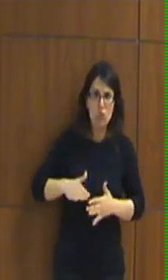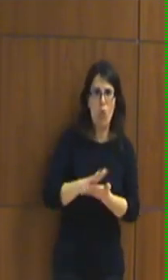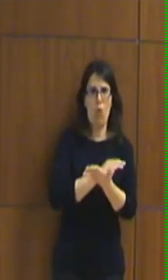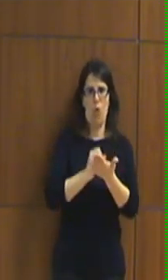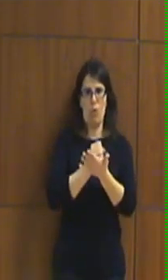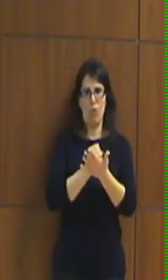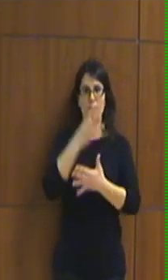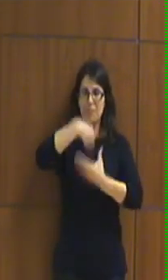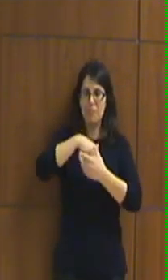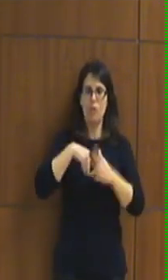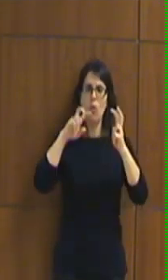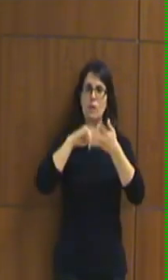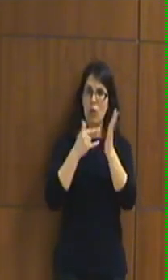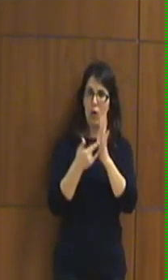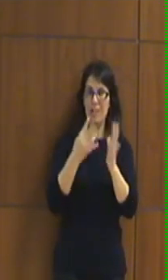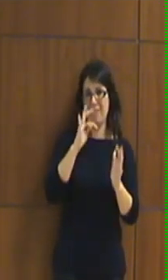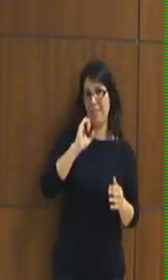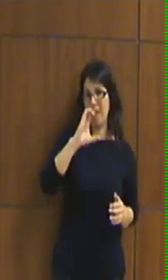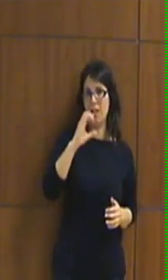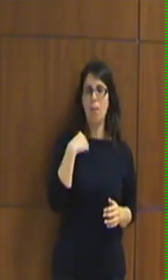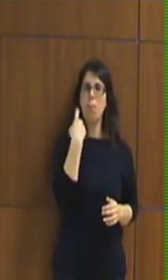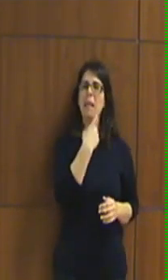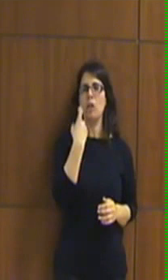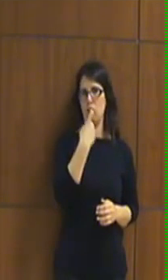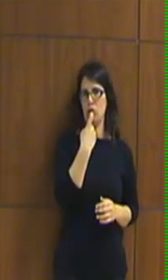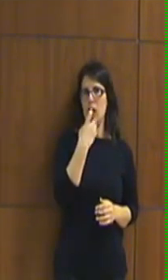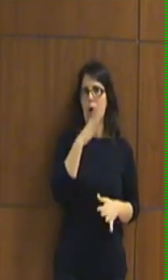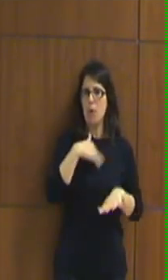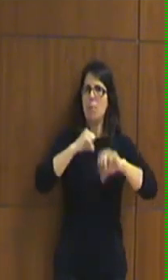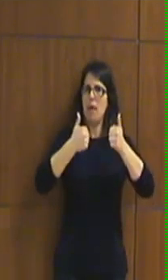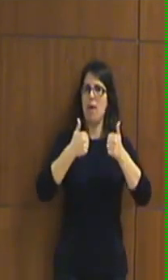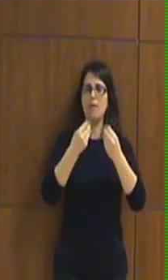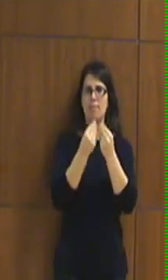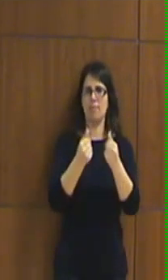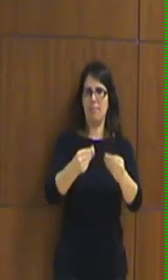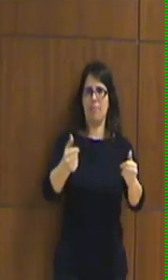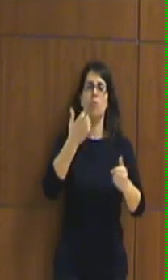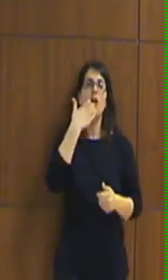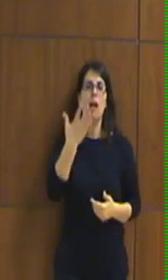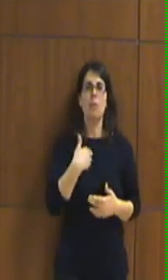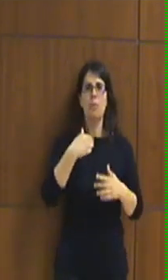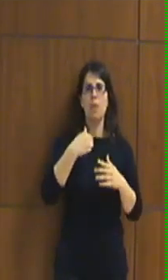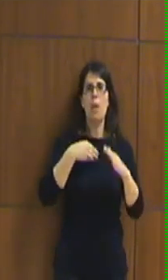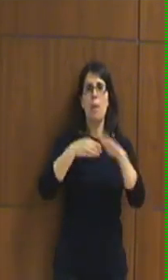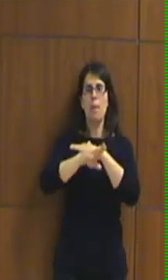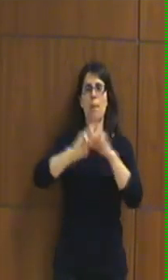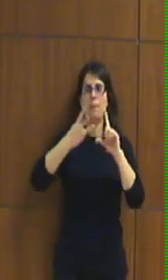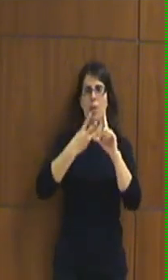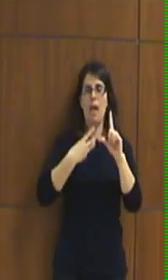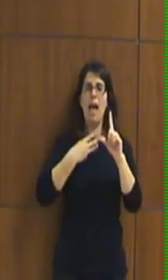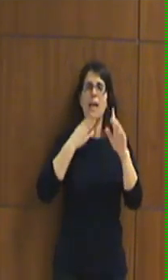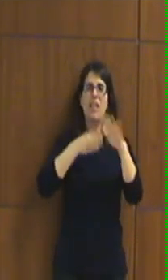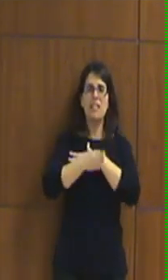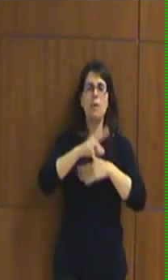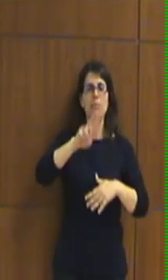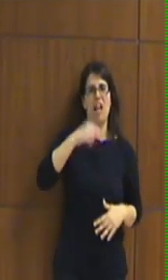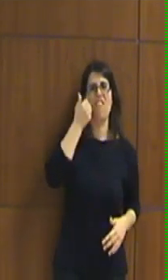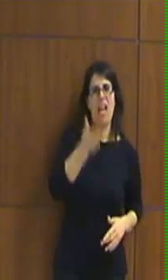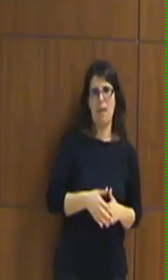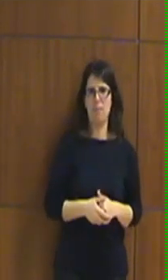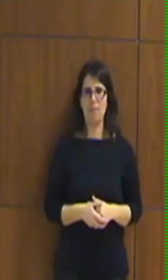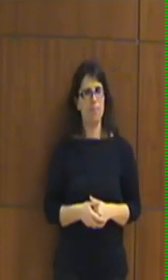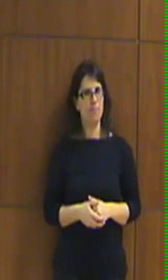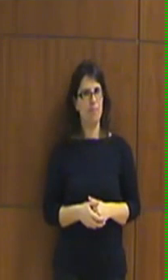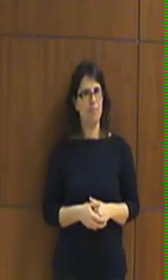mitos dentro de las tecnologías, de las TIC, como que, pues, no sé, una página web accesible es una página web fea. Una página web